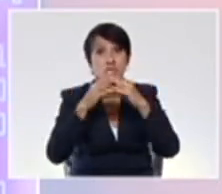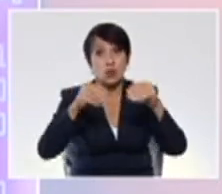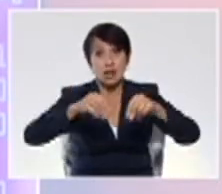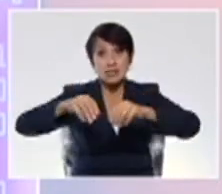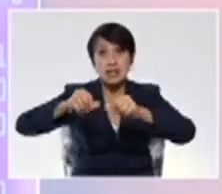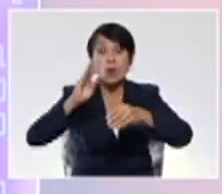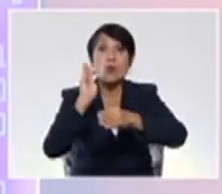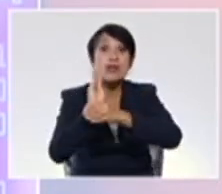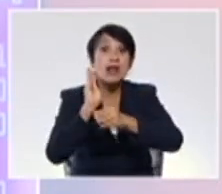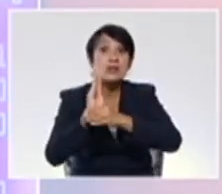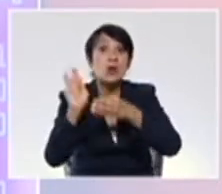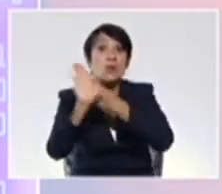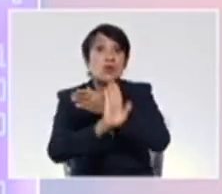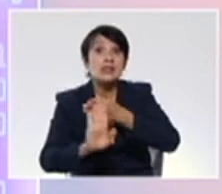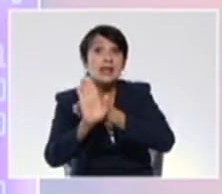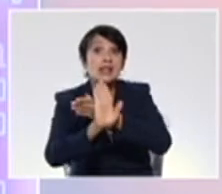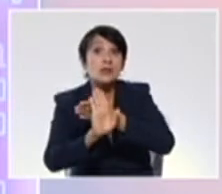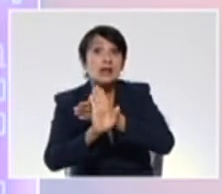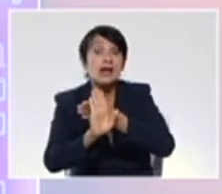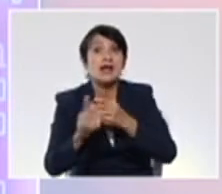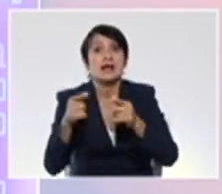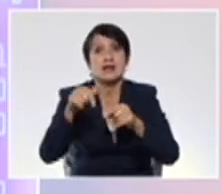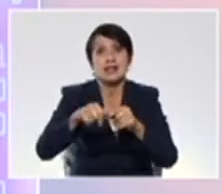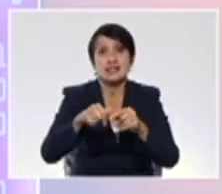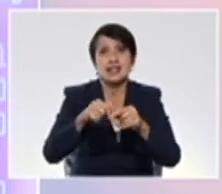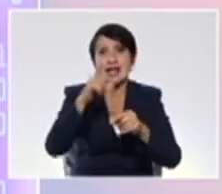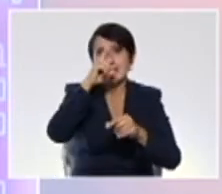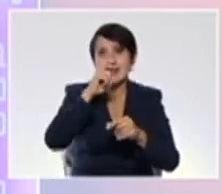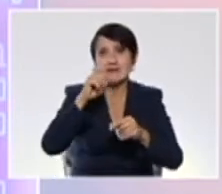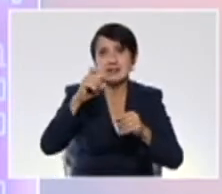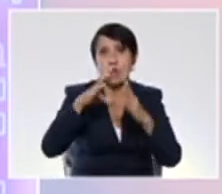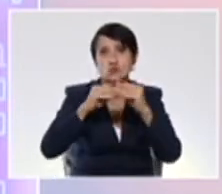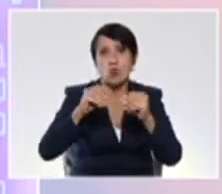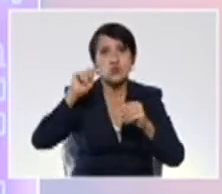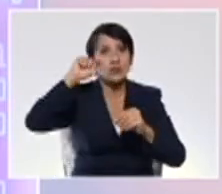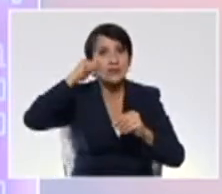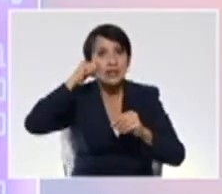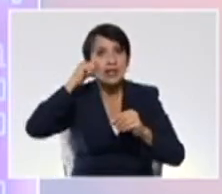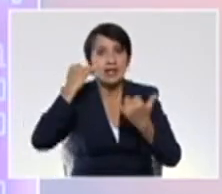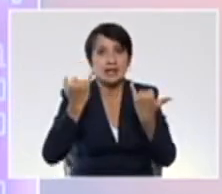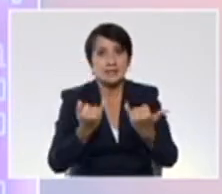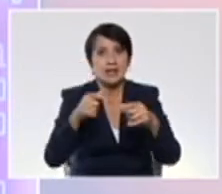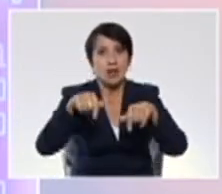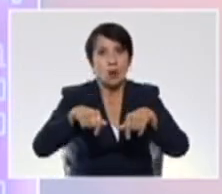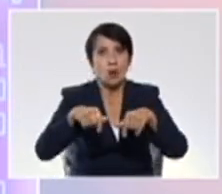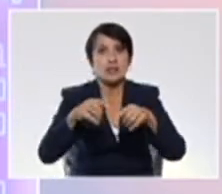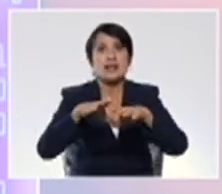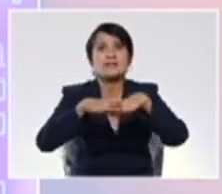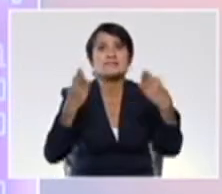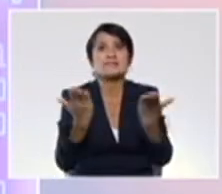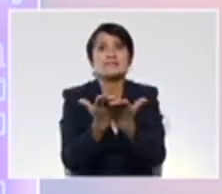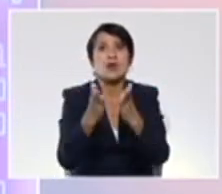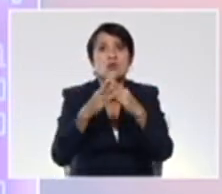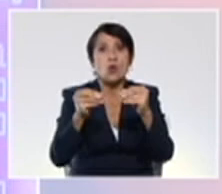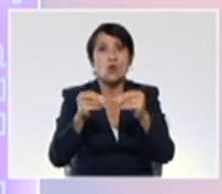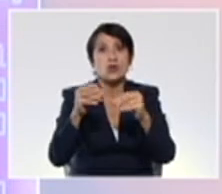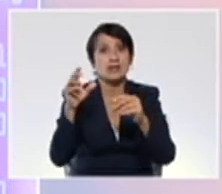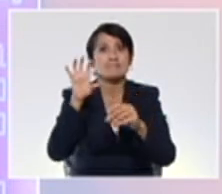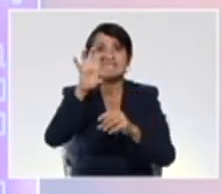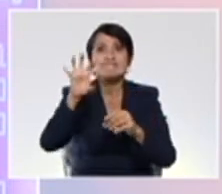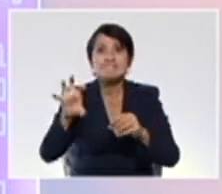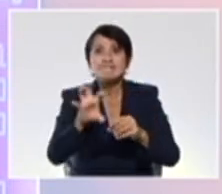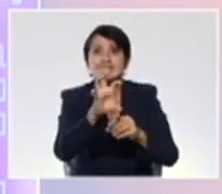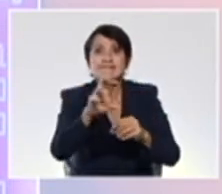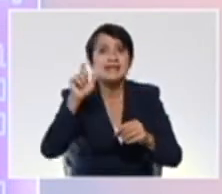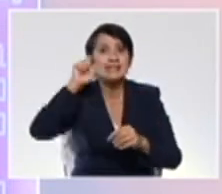pero cuidándola y protegiéndola. Con esa efeméride yo creo que podemos avanzar ya en nuestra área de aprendizaje del día de hoy. Se trata